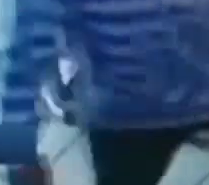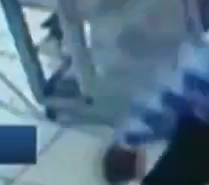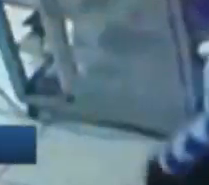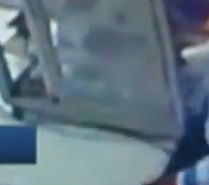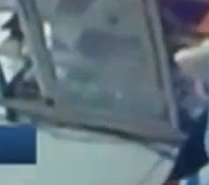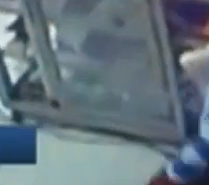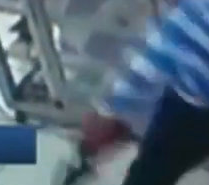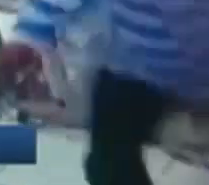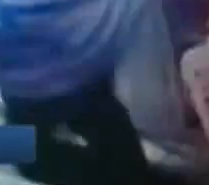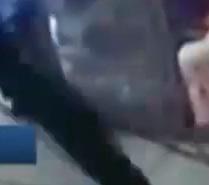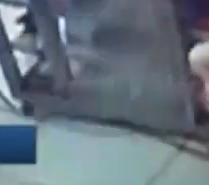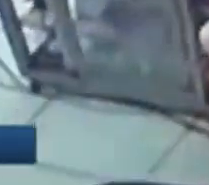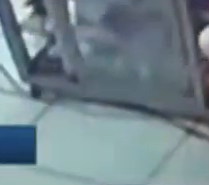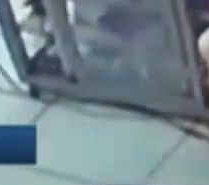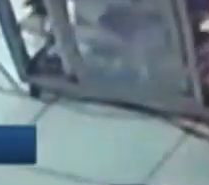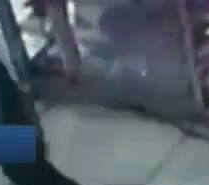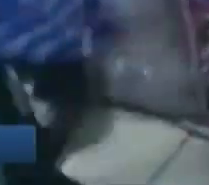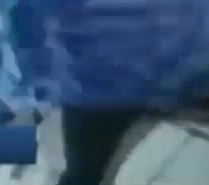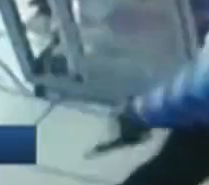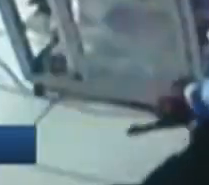Puerto Viejo, provincia de Manabí.